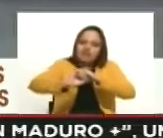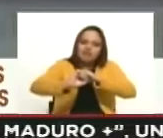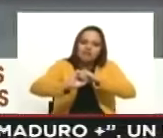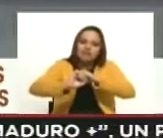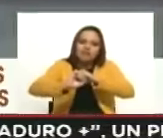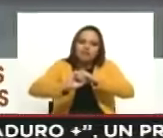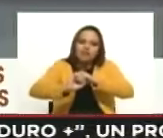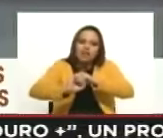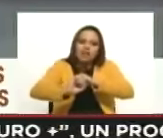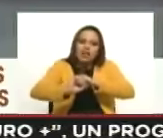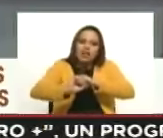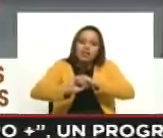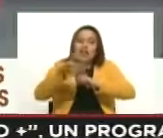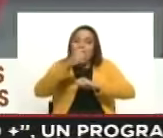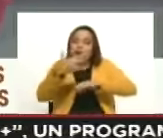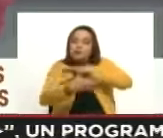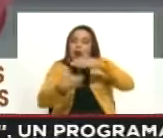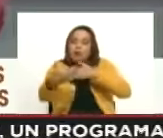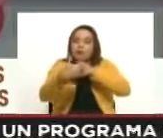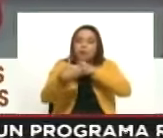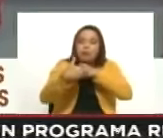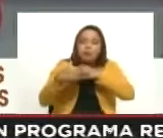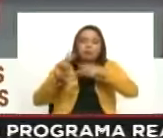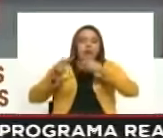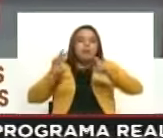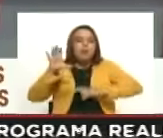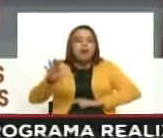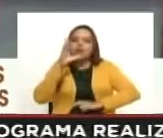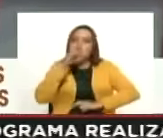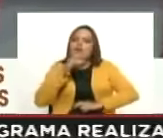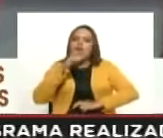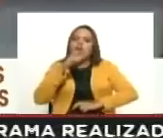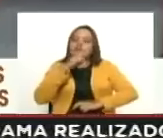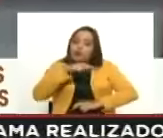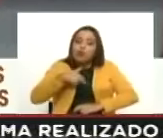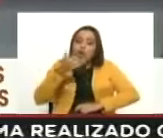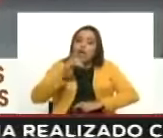país que va a tener una respuesta. Nosotros no le estamos declarando la guerra